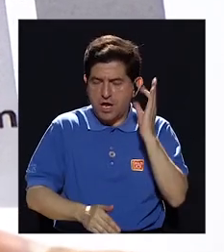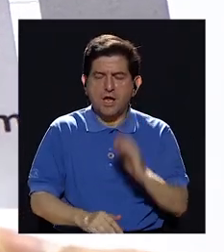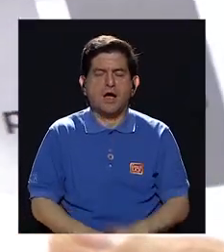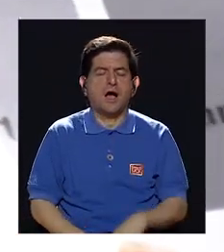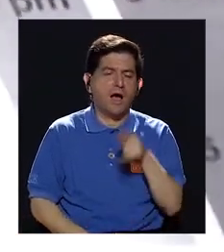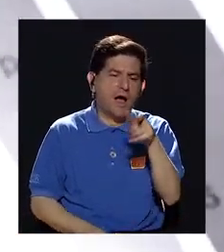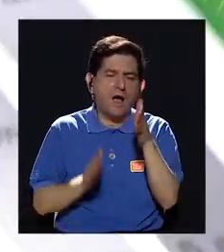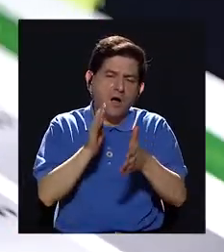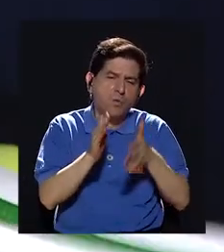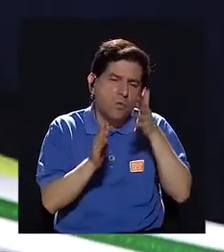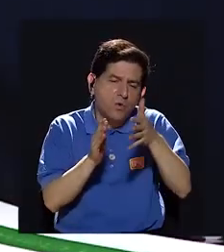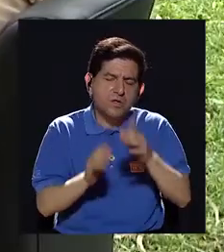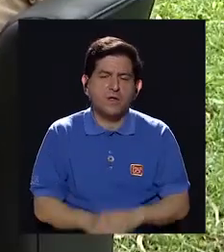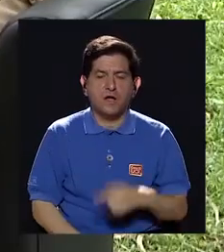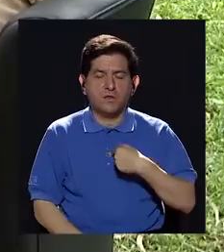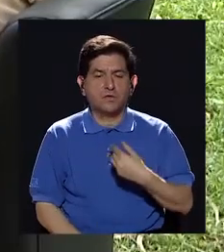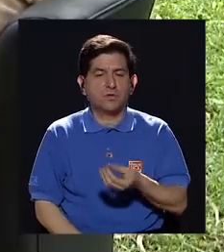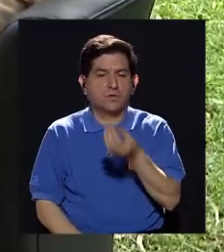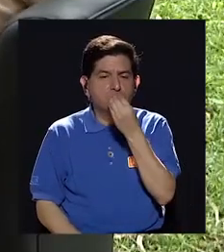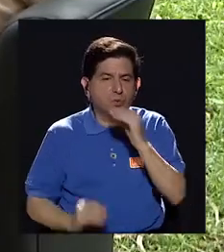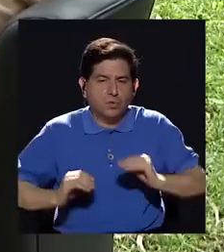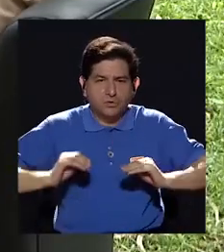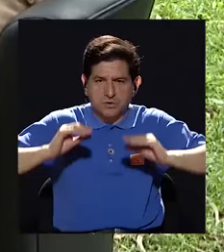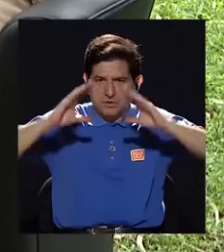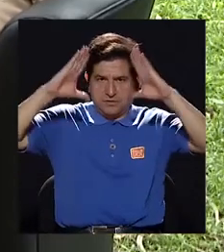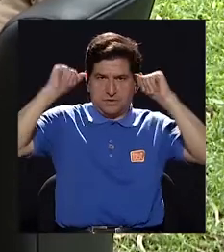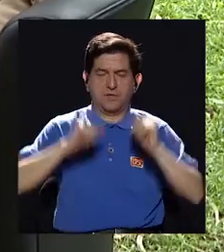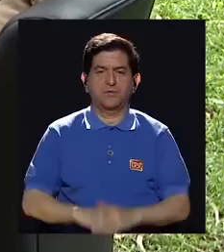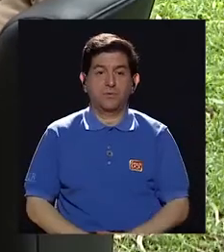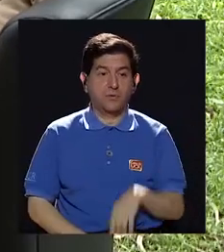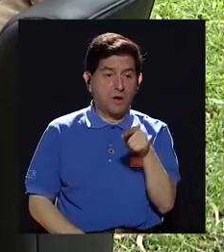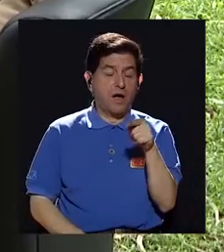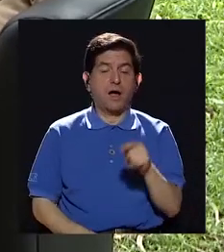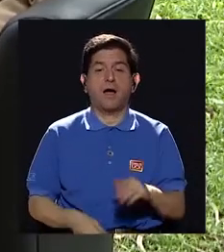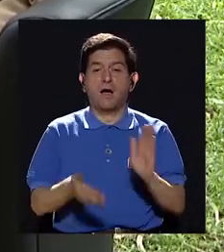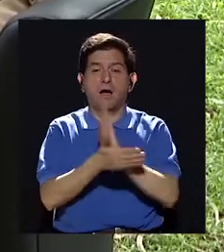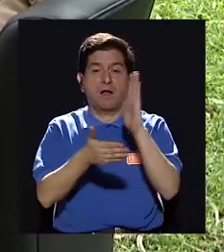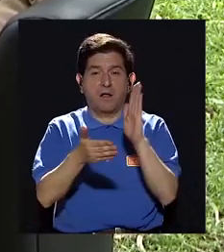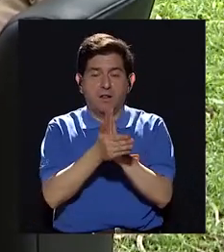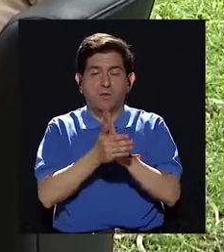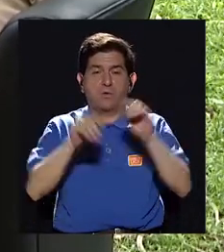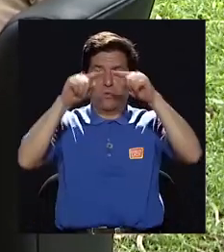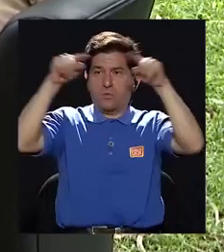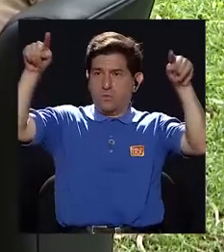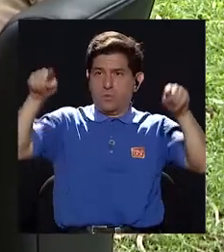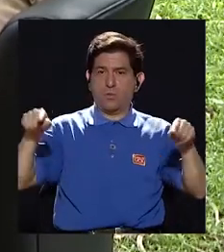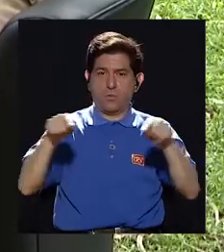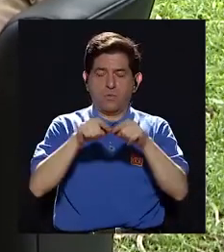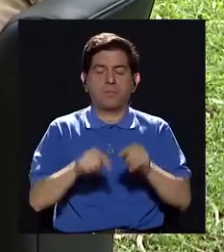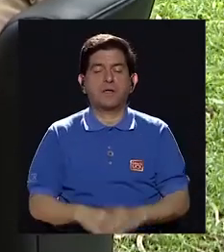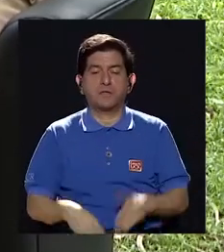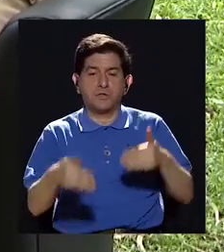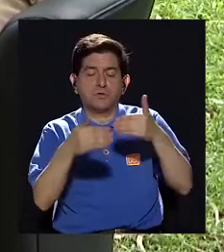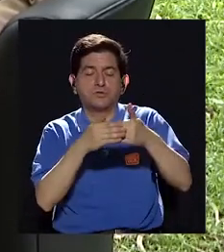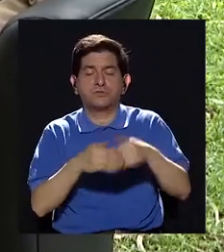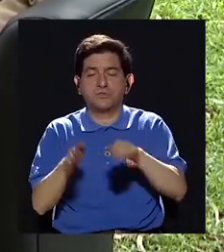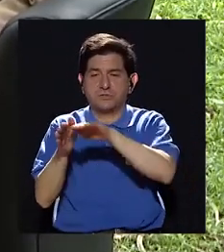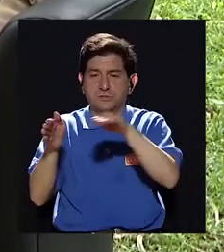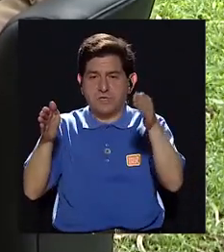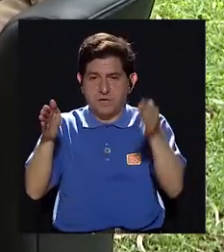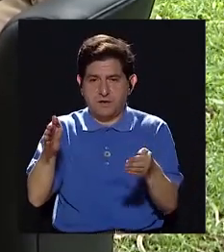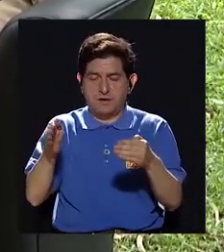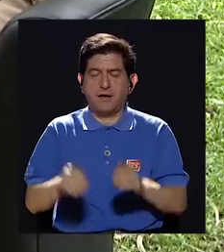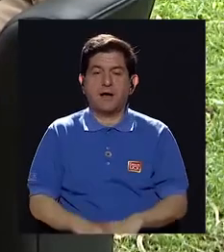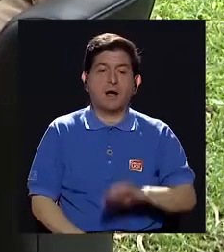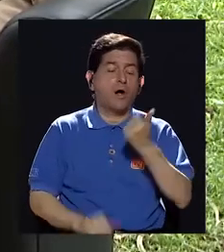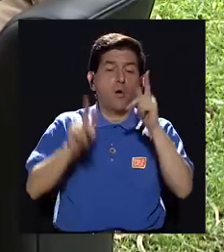que lo cuida y que le da el desayuno, pegue ese horario en el respaldar de la cama, en un sitio